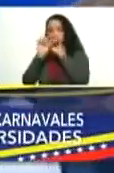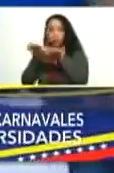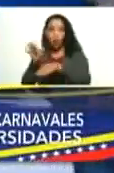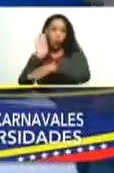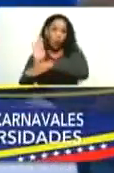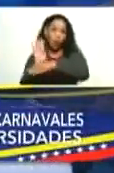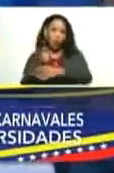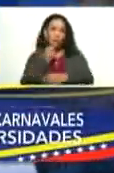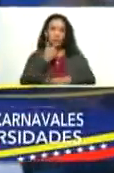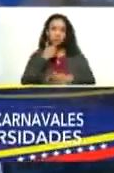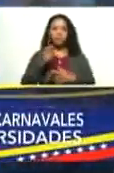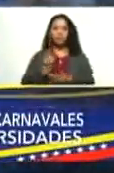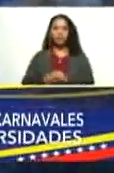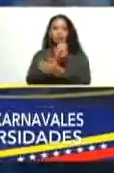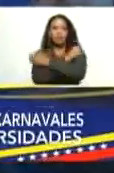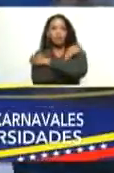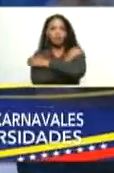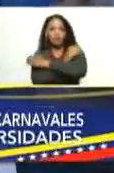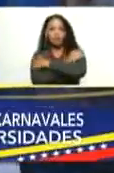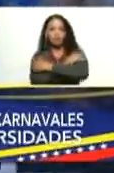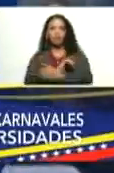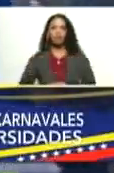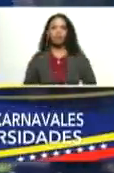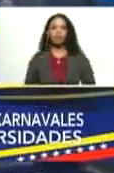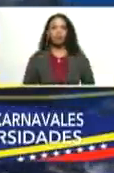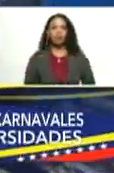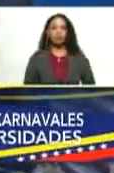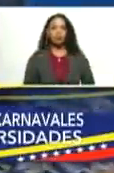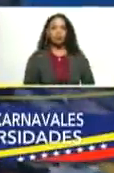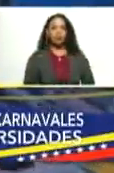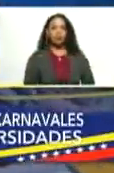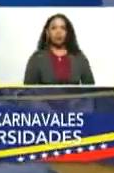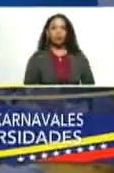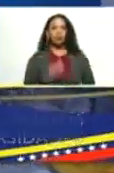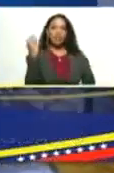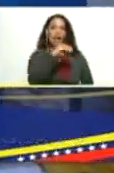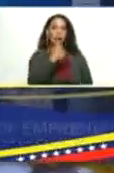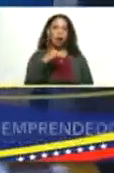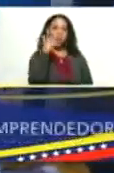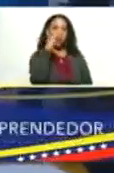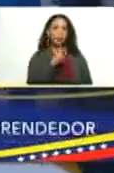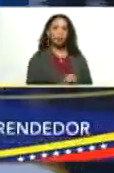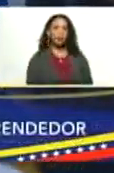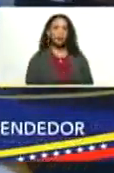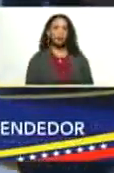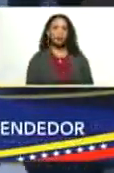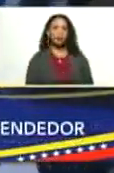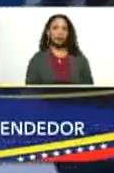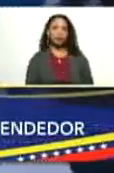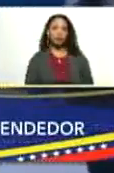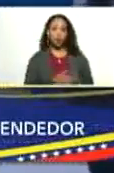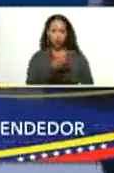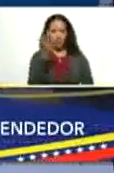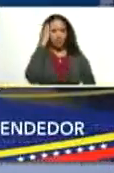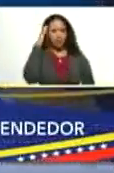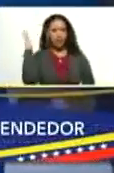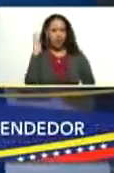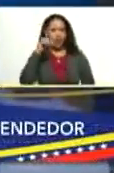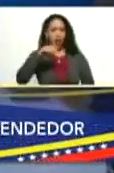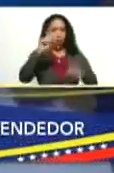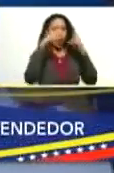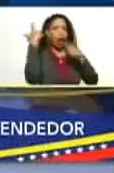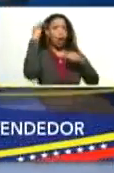Muy bello todo, la felicito, de verdad. Muy bello. Bueno, Terán, ¿qué más me tienes por aquí? Bueno, presidente, usted sabe que cuando la gente viene a La Guaira, que por cierto tenemos